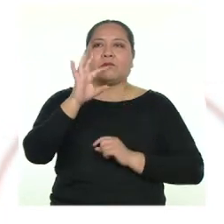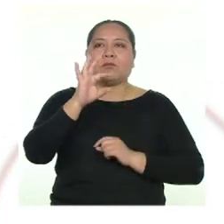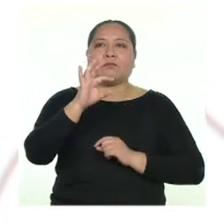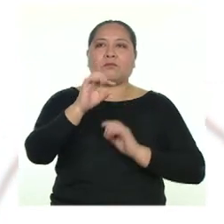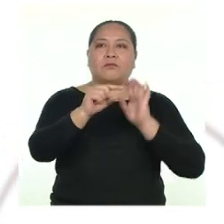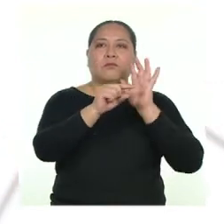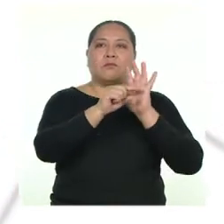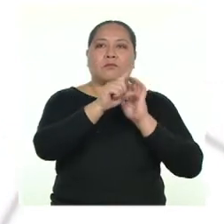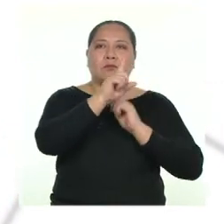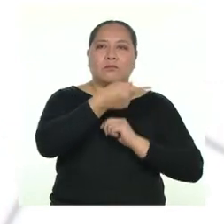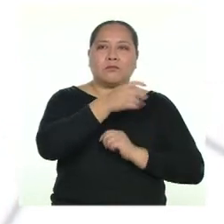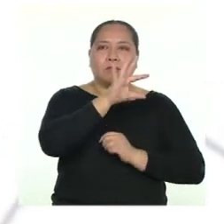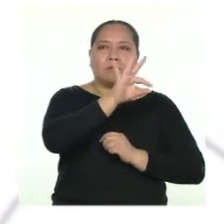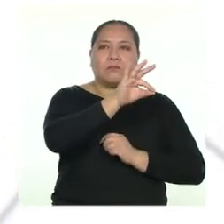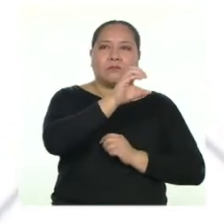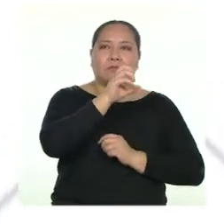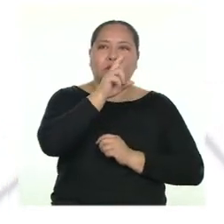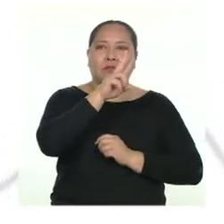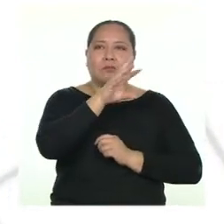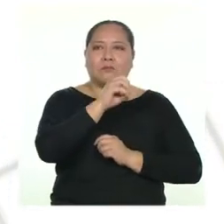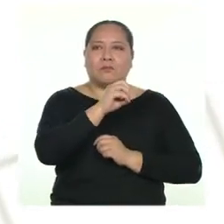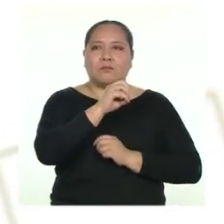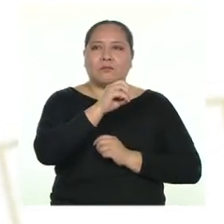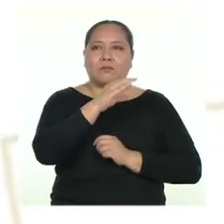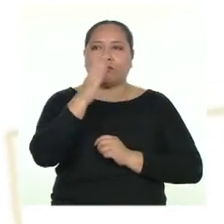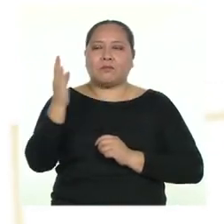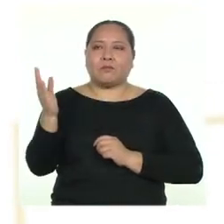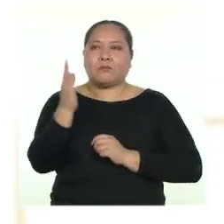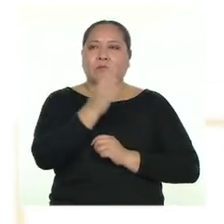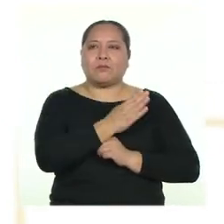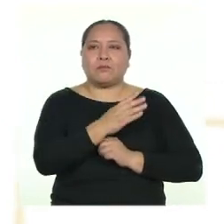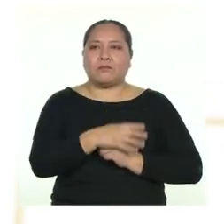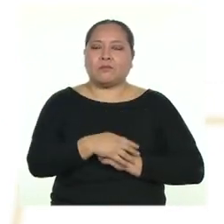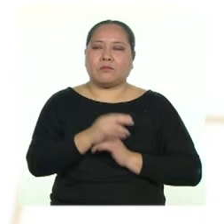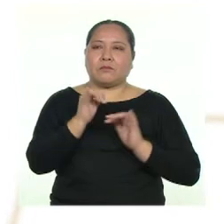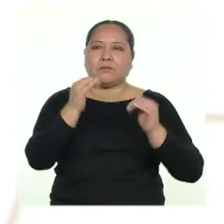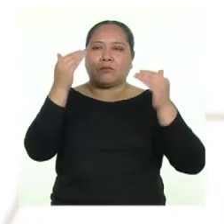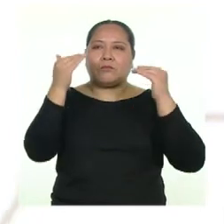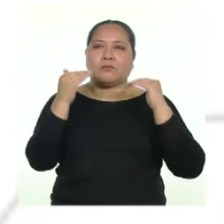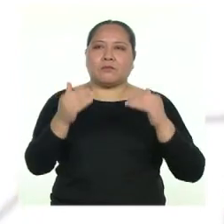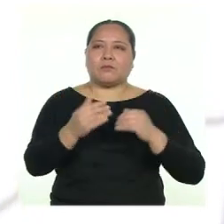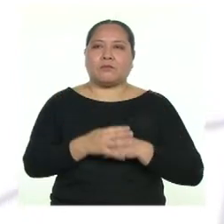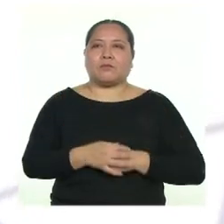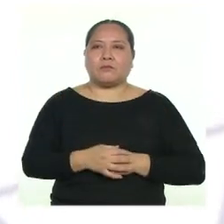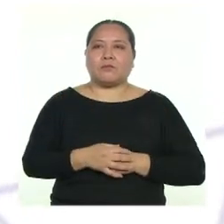restar 1920 a ambos miembros. Me quedaría así.